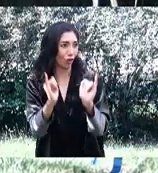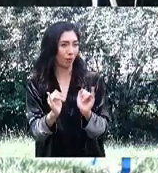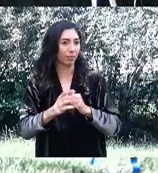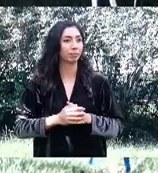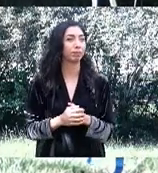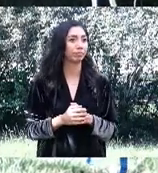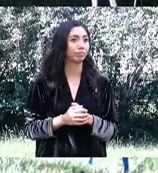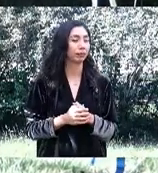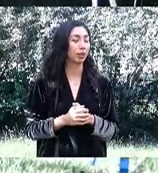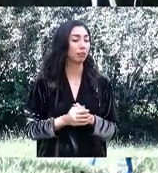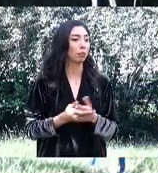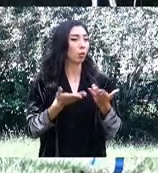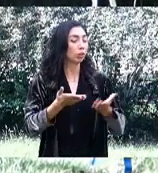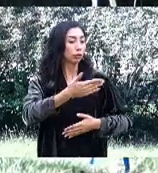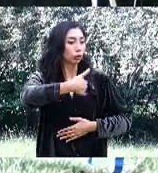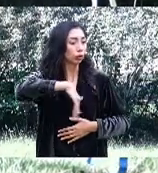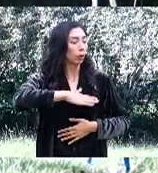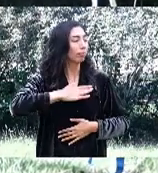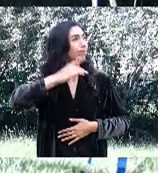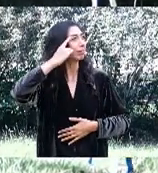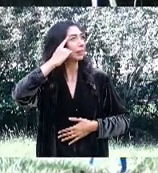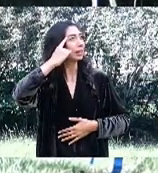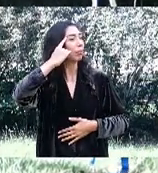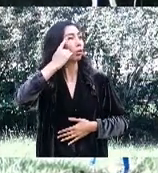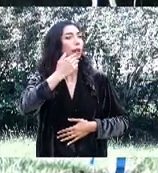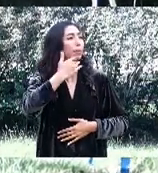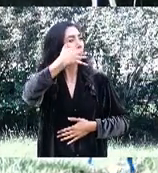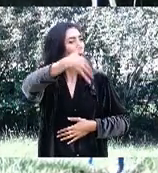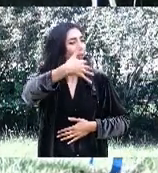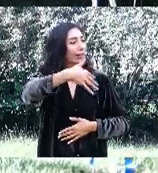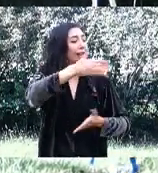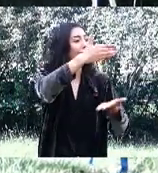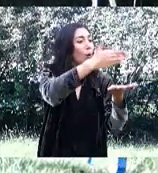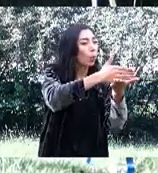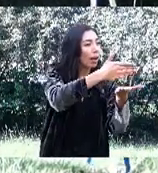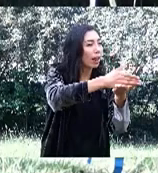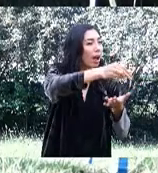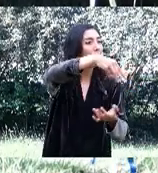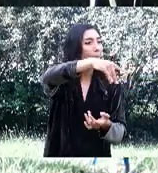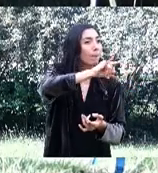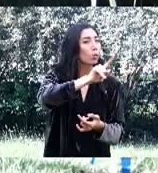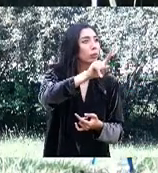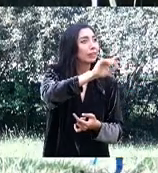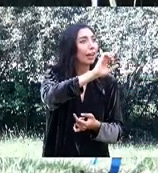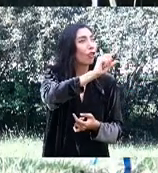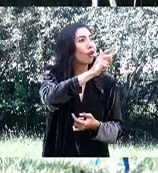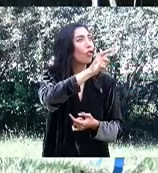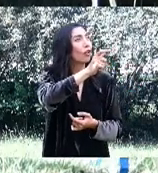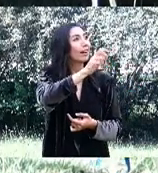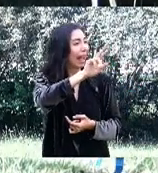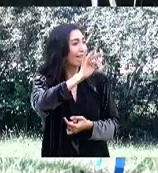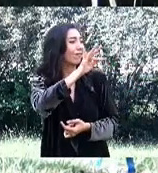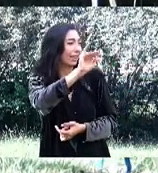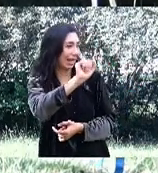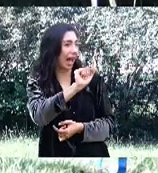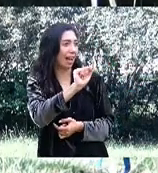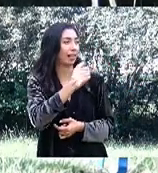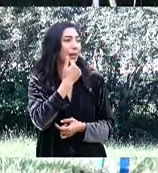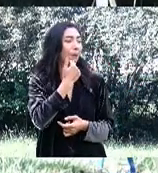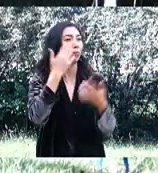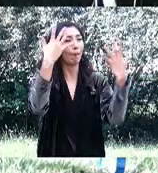sentido nos parece muy potente también lo que ha pasado con la escuela de museografía quien también pide un aplauso para el equipo de museografía